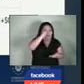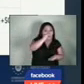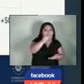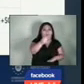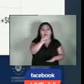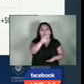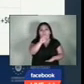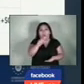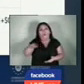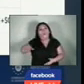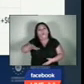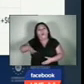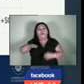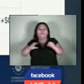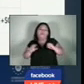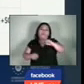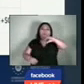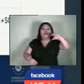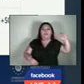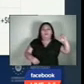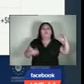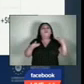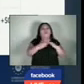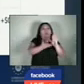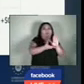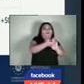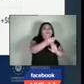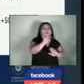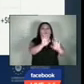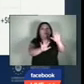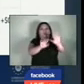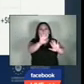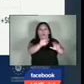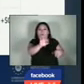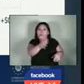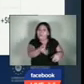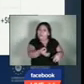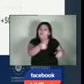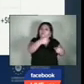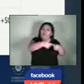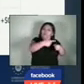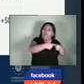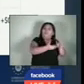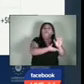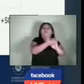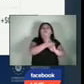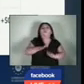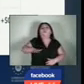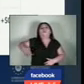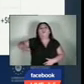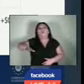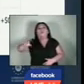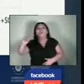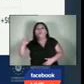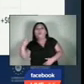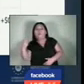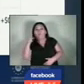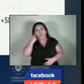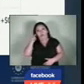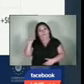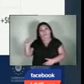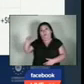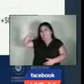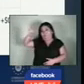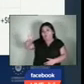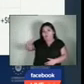la occidental en la zona occidental también sube 19 en la super igual en la zona oriental ahí tenemos los precios de